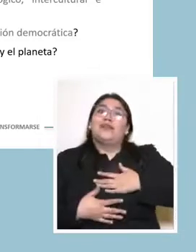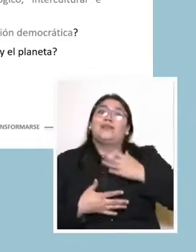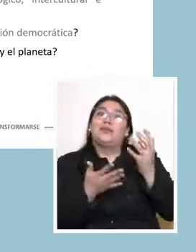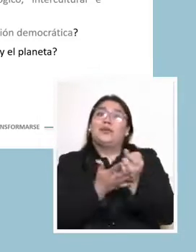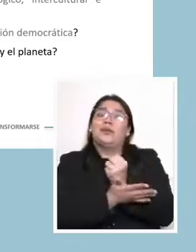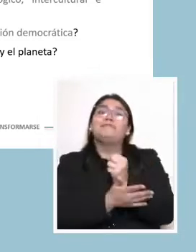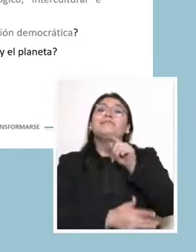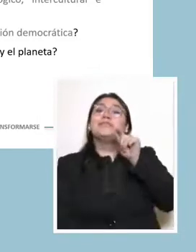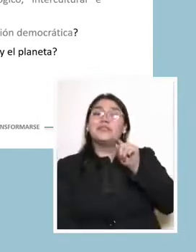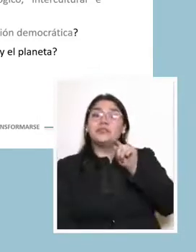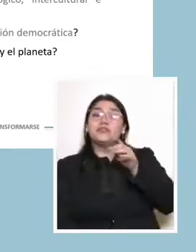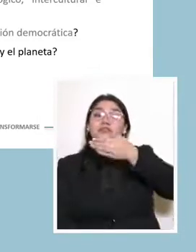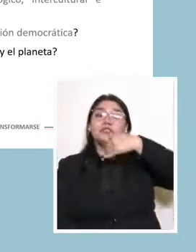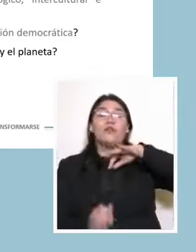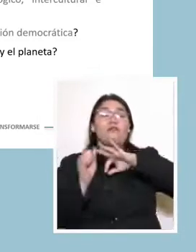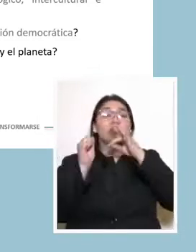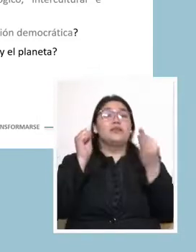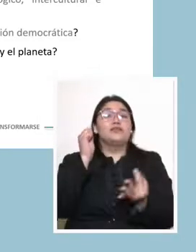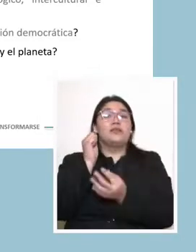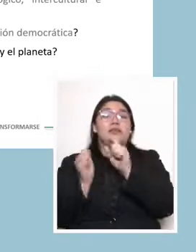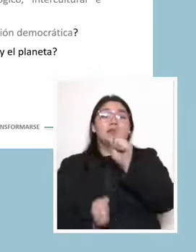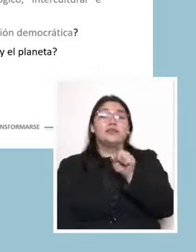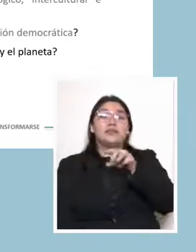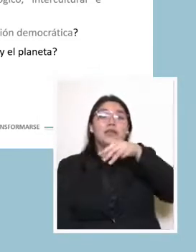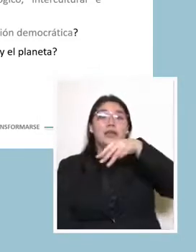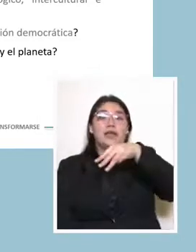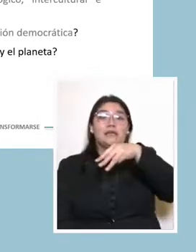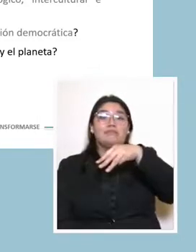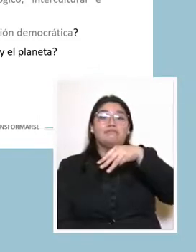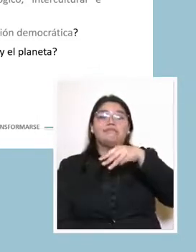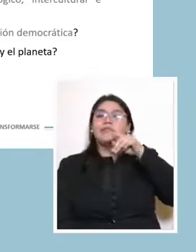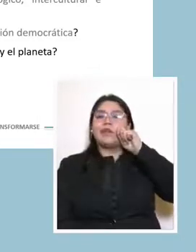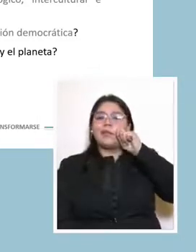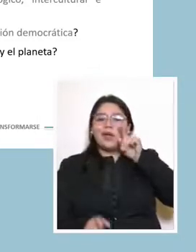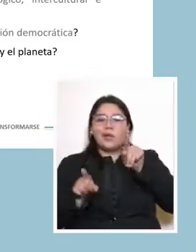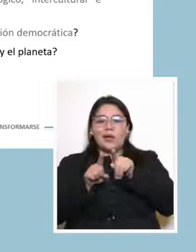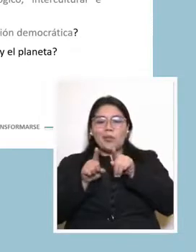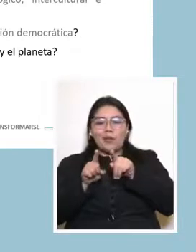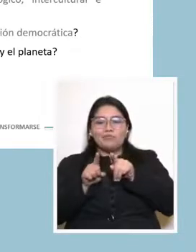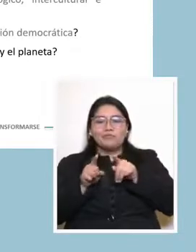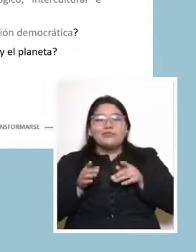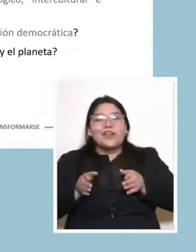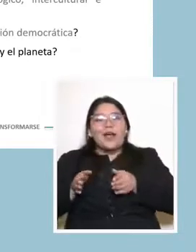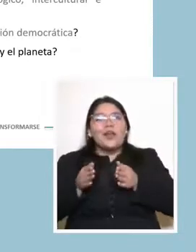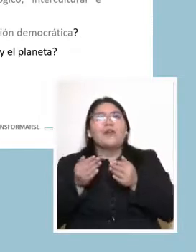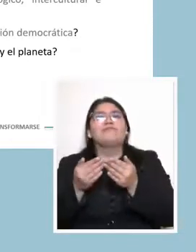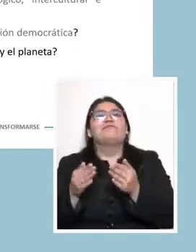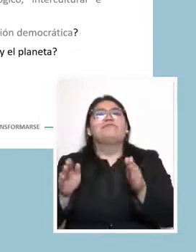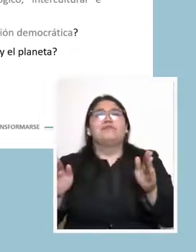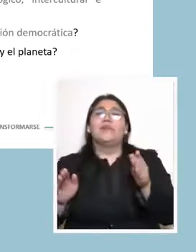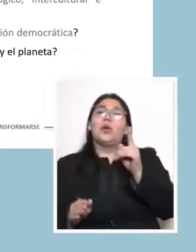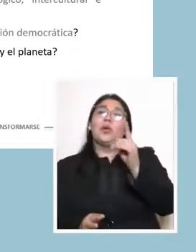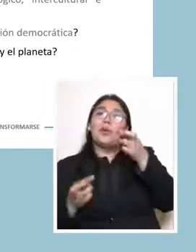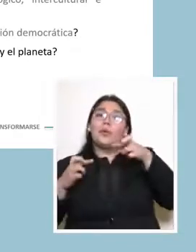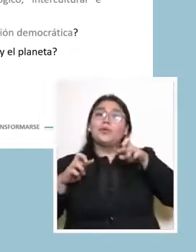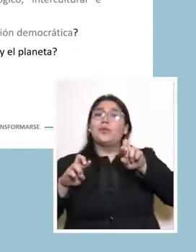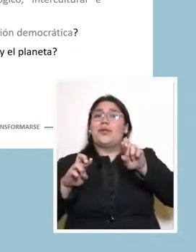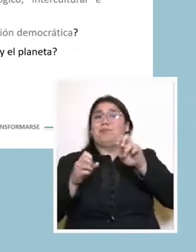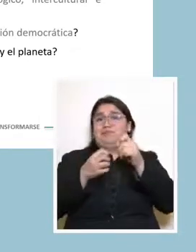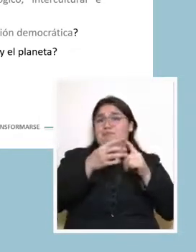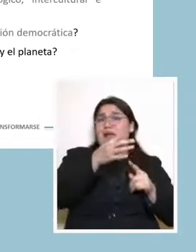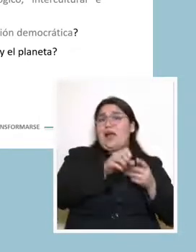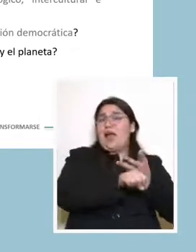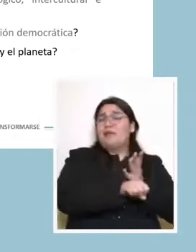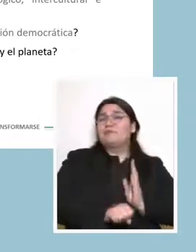eso, como Fundación SM, estamos abriendo un camino, una posibilidad, entre muchas otras que se están forjando.